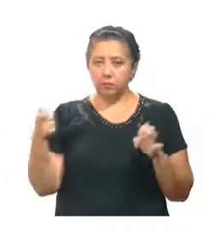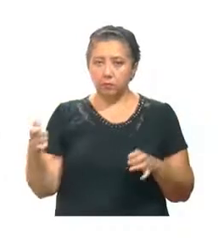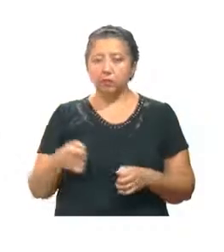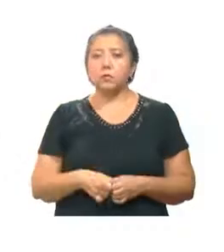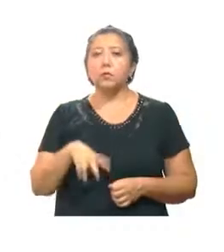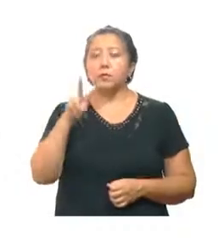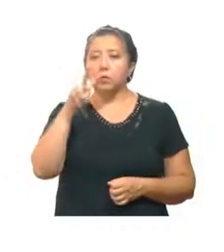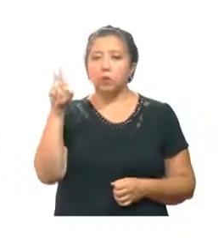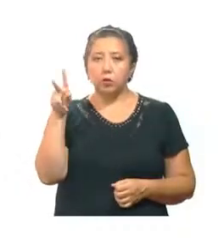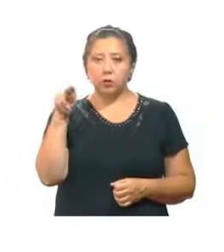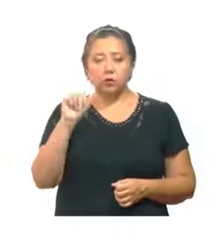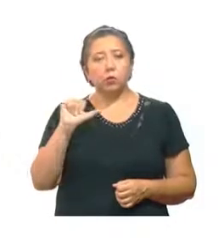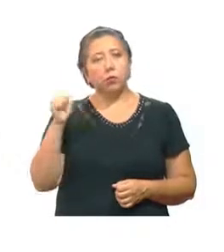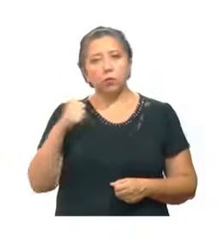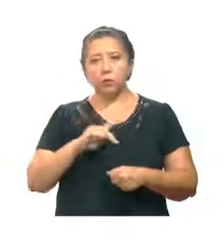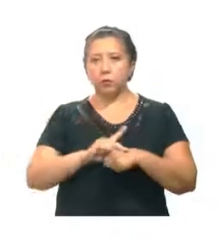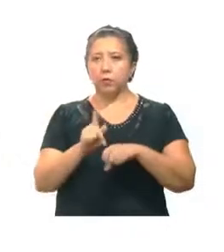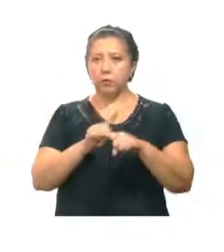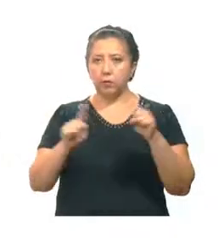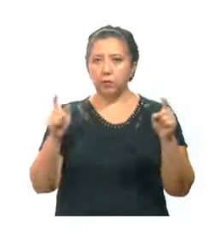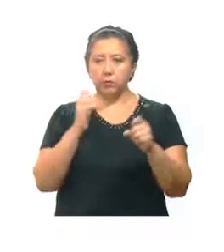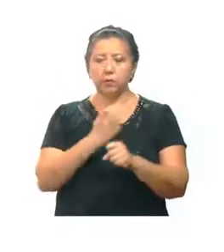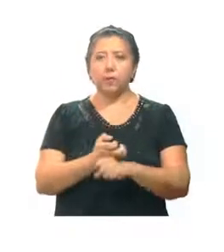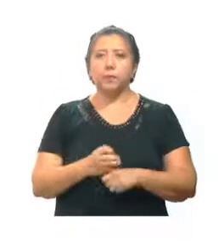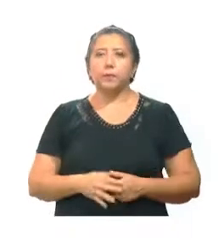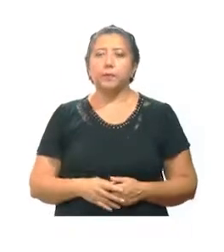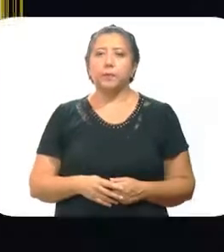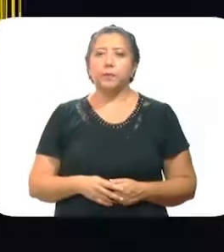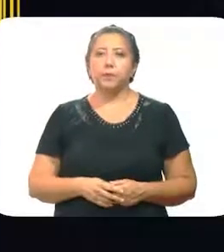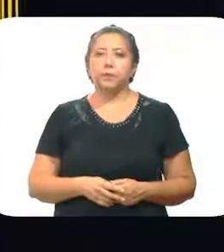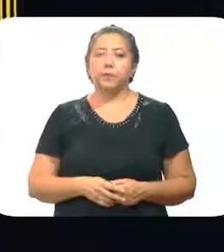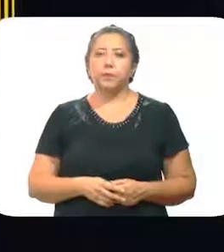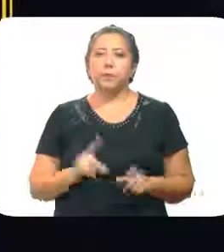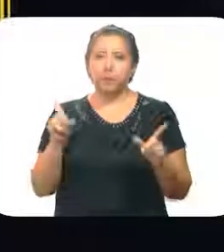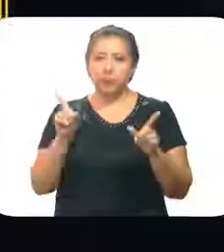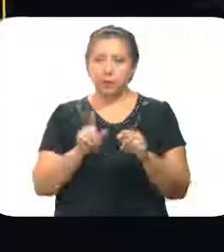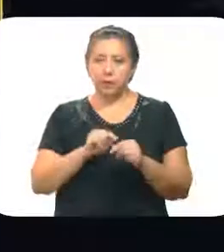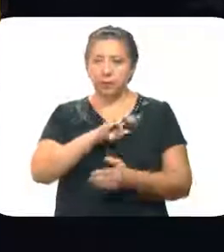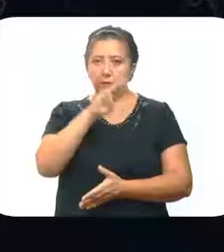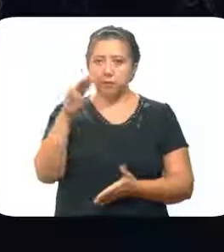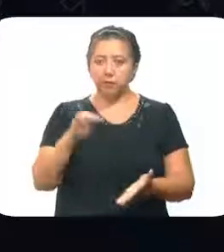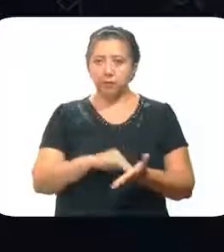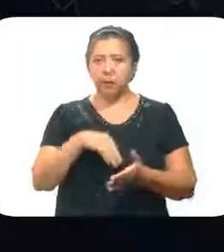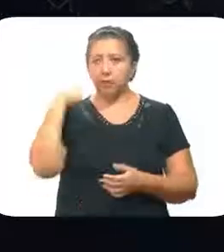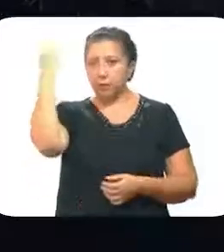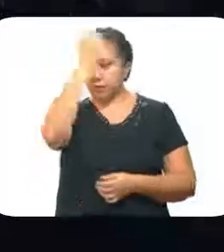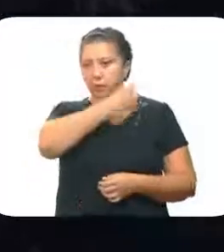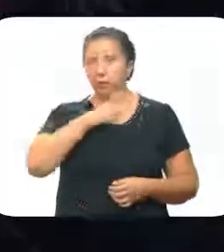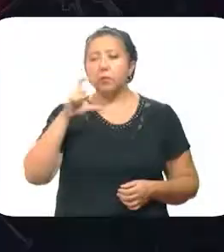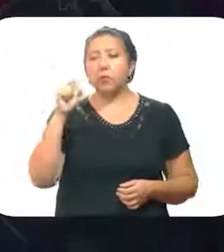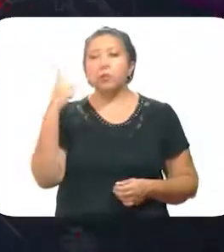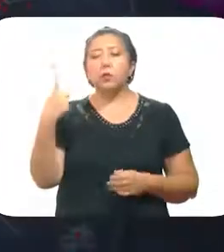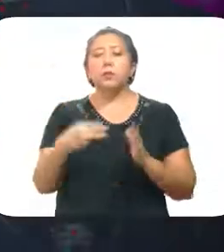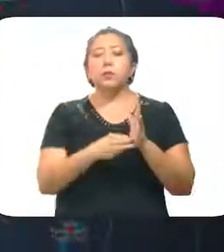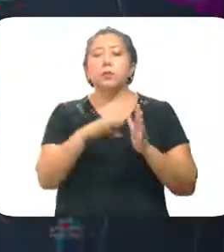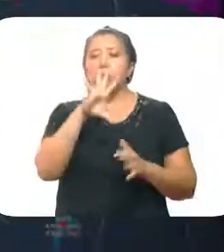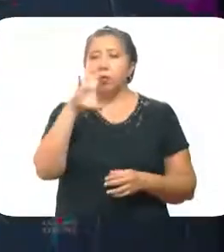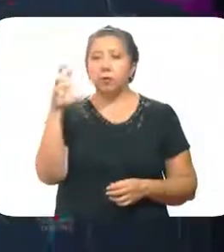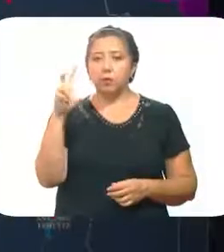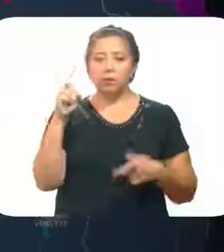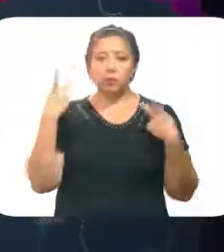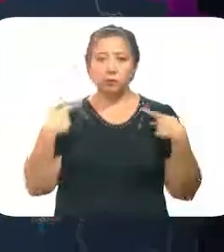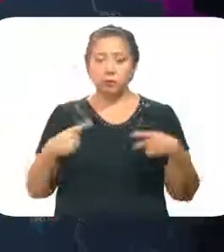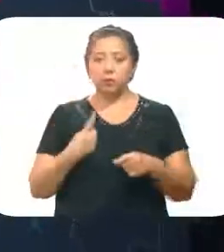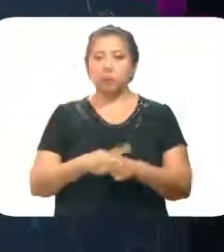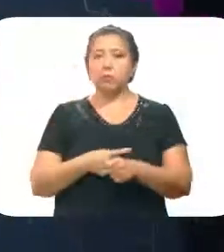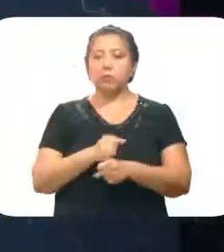positivos, 280 son de otro país u otro estado. Específicamente en Mérida se han diagnosticado 21.530